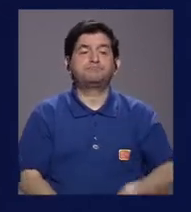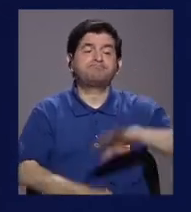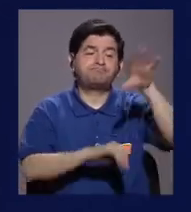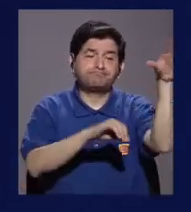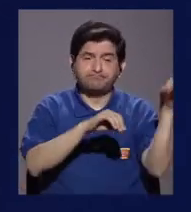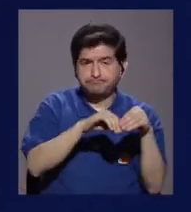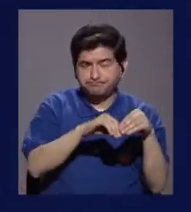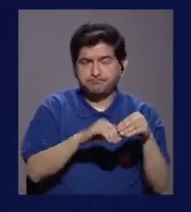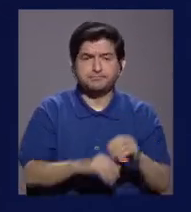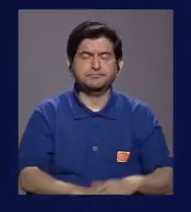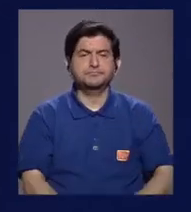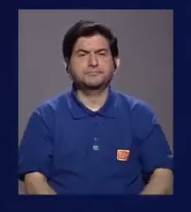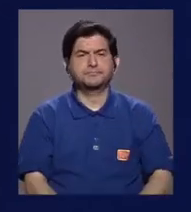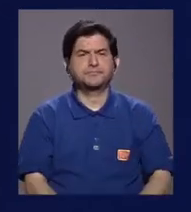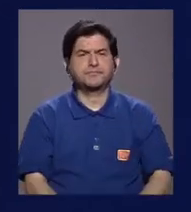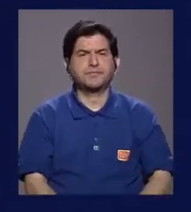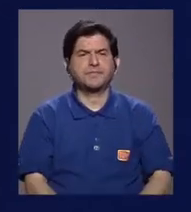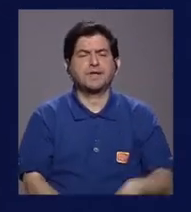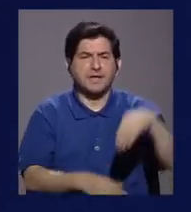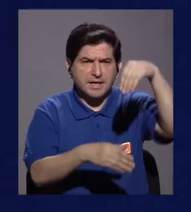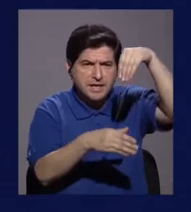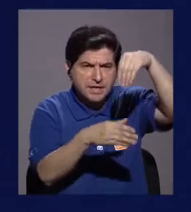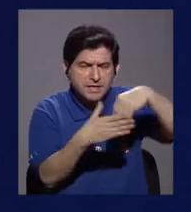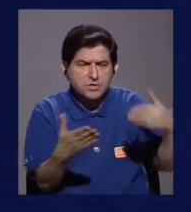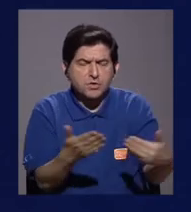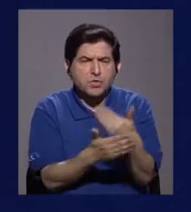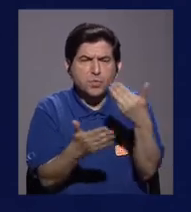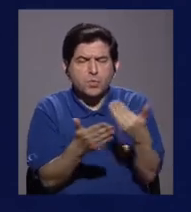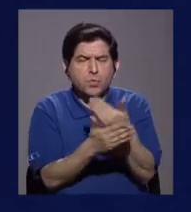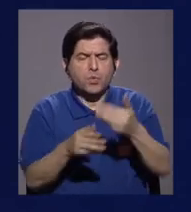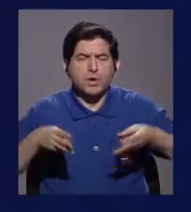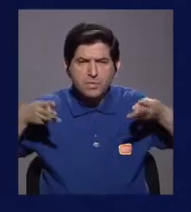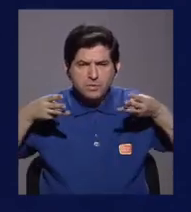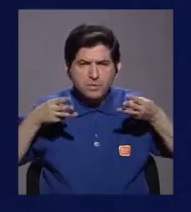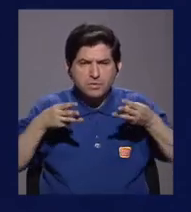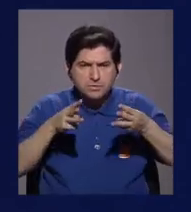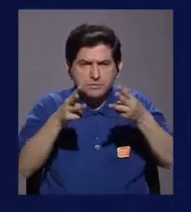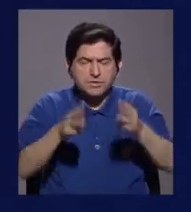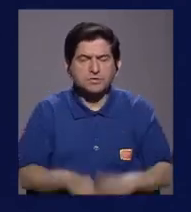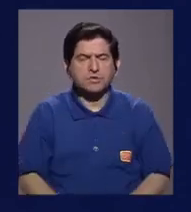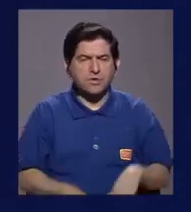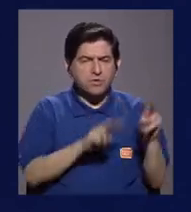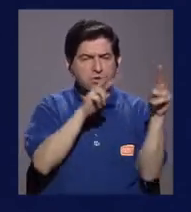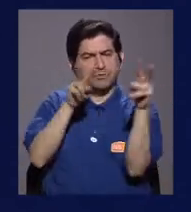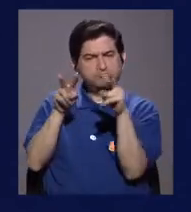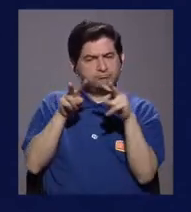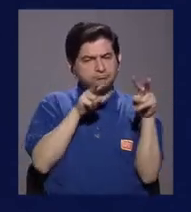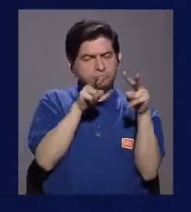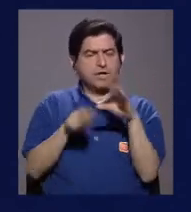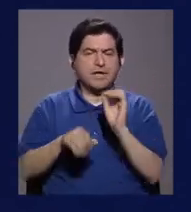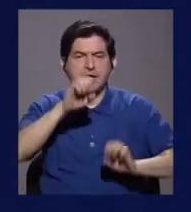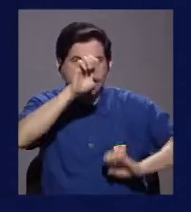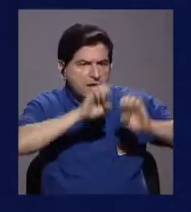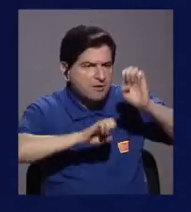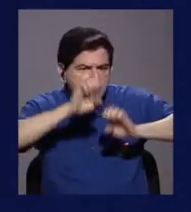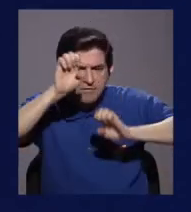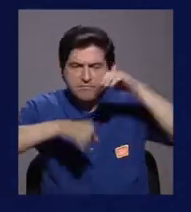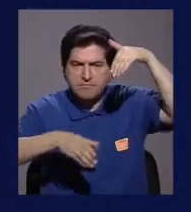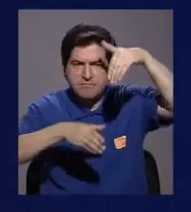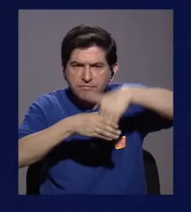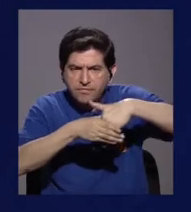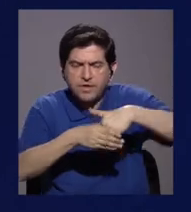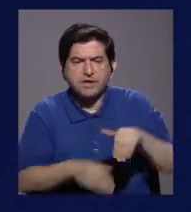programas de salud pública para que el país pueda hacer el mejor uso de los recursos que tiene para